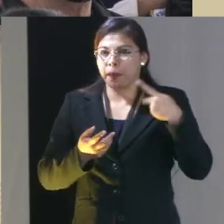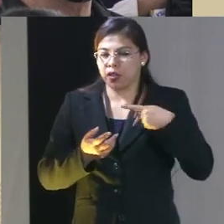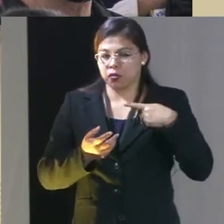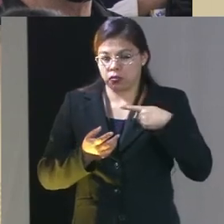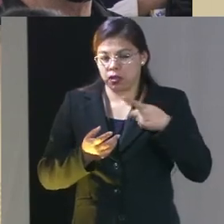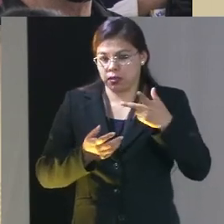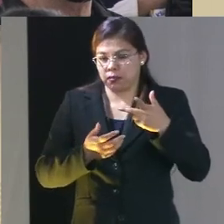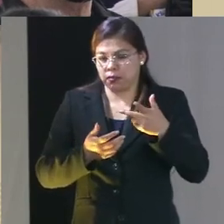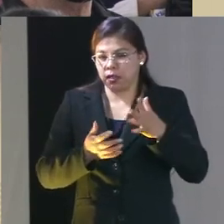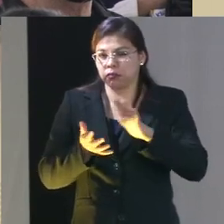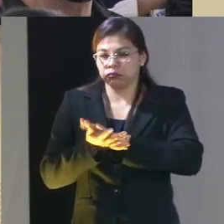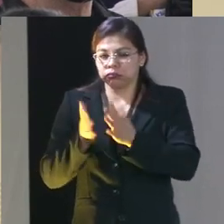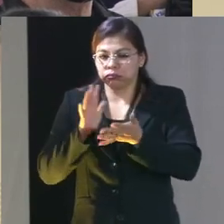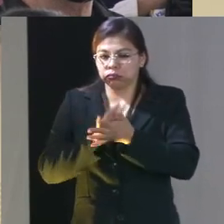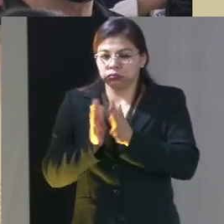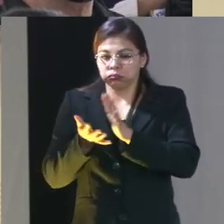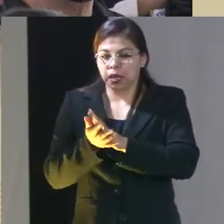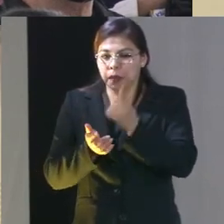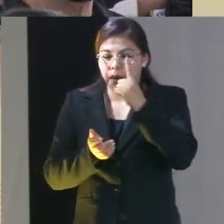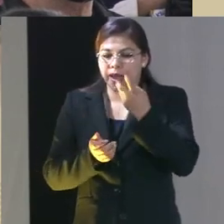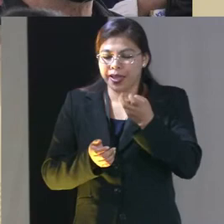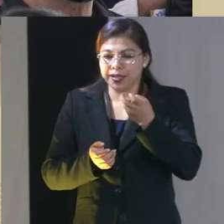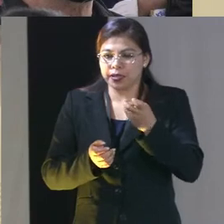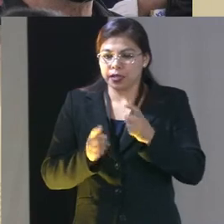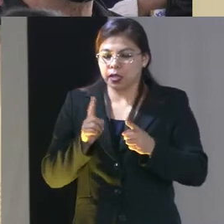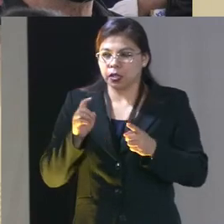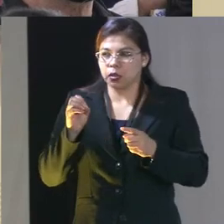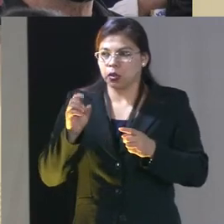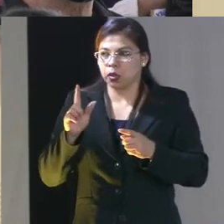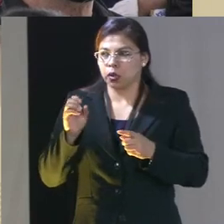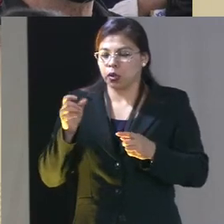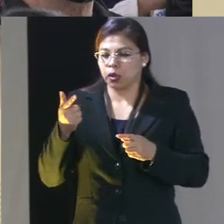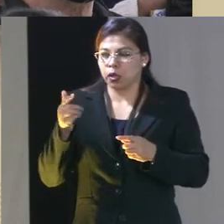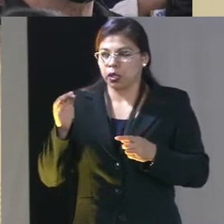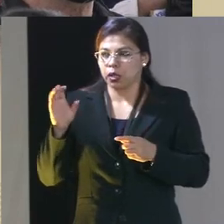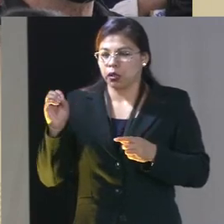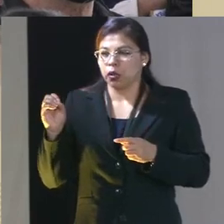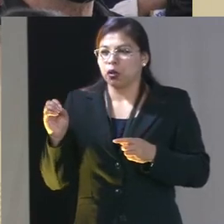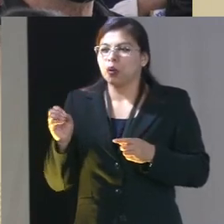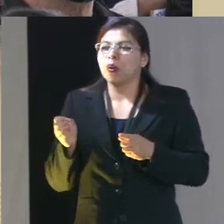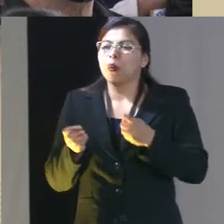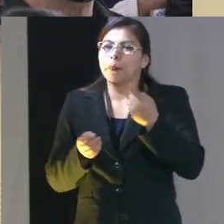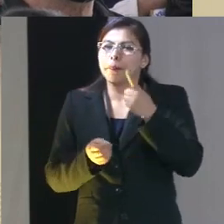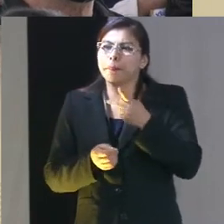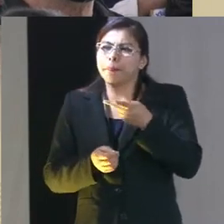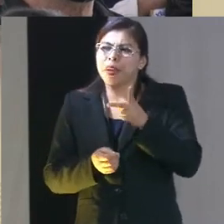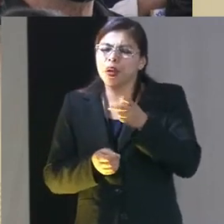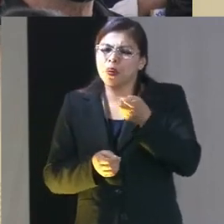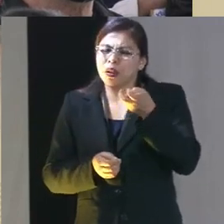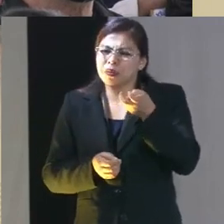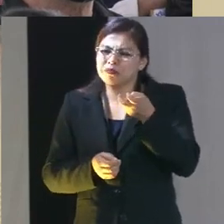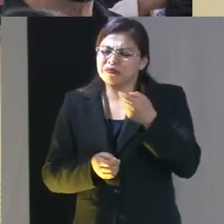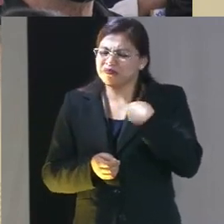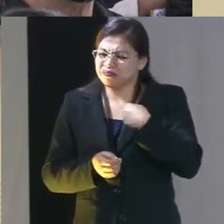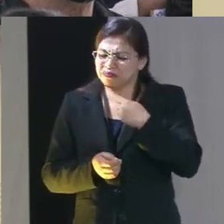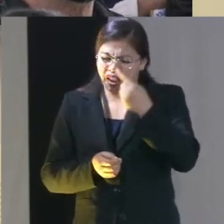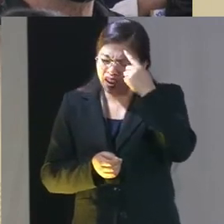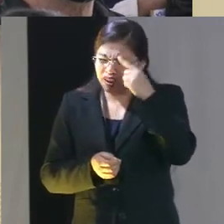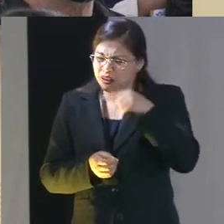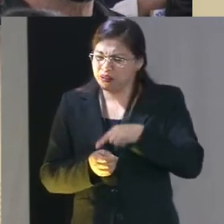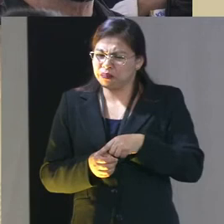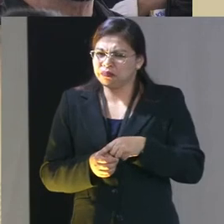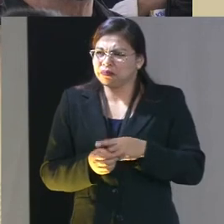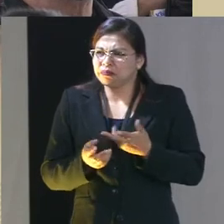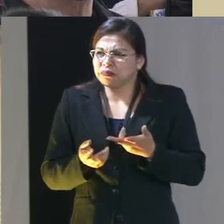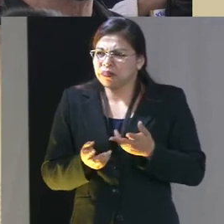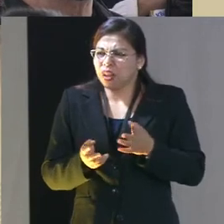a sus compinches parte de ese zoológico, así lo menciona Restall, pero ahí me parece inaudito